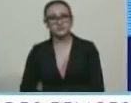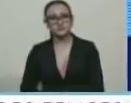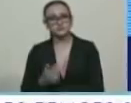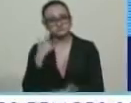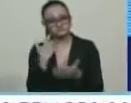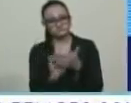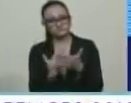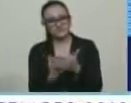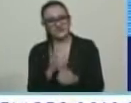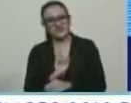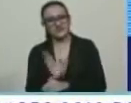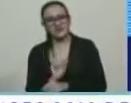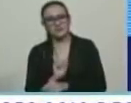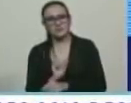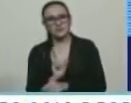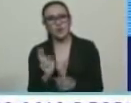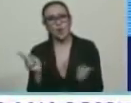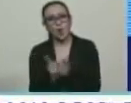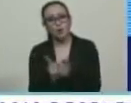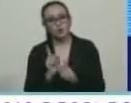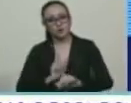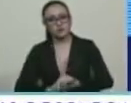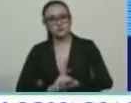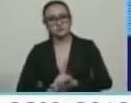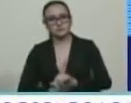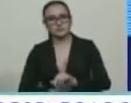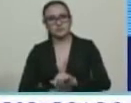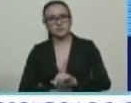palpable, inmediata, de corto y de mediano plazo.